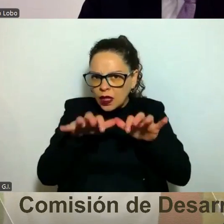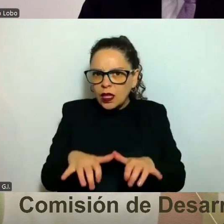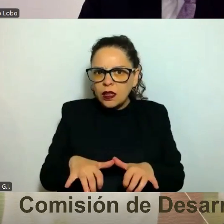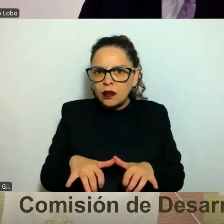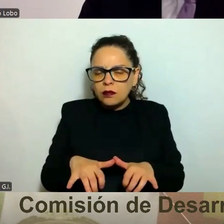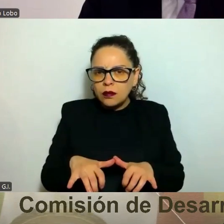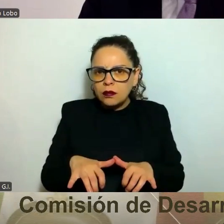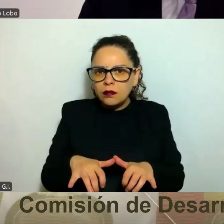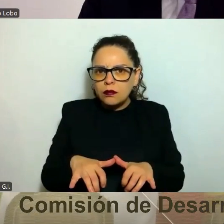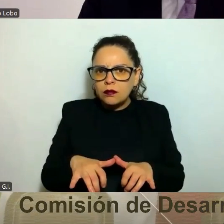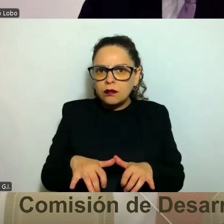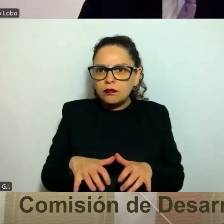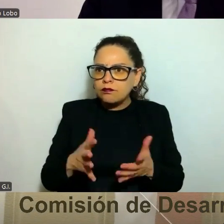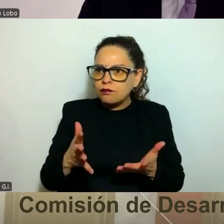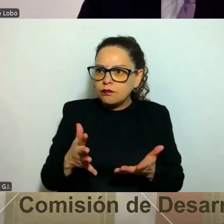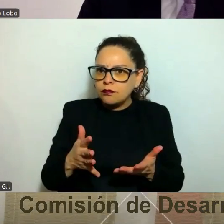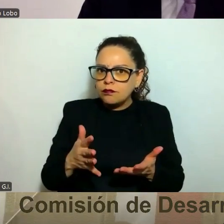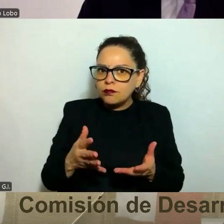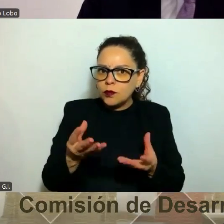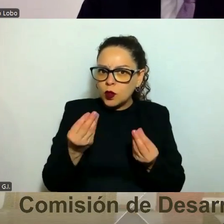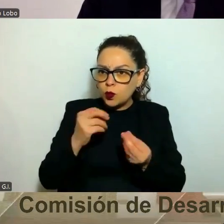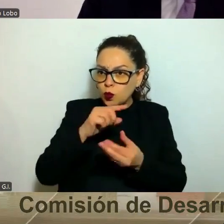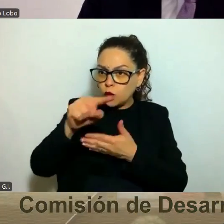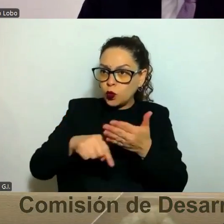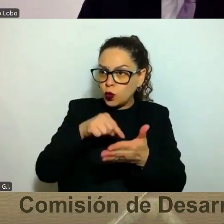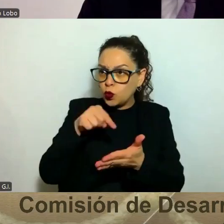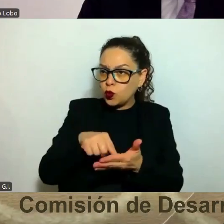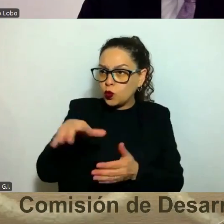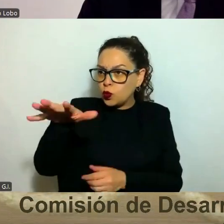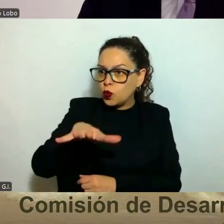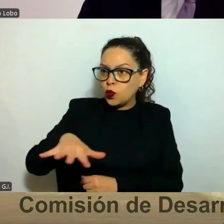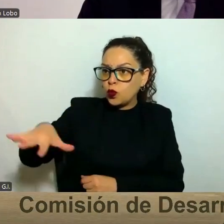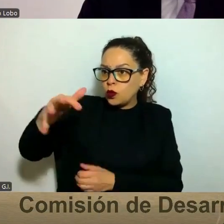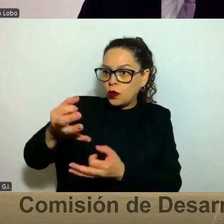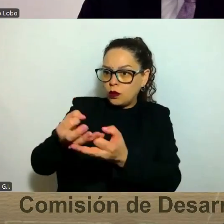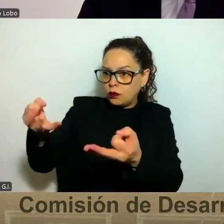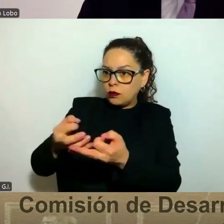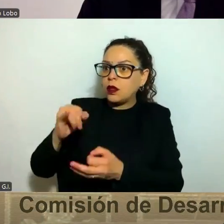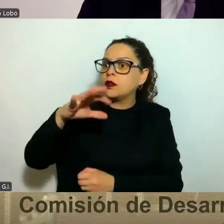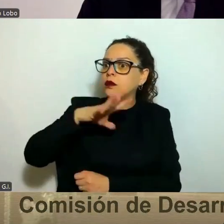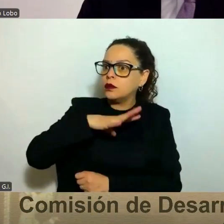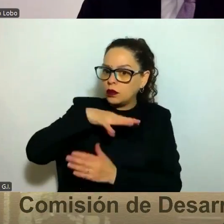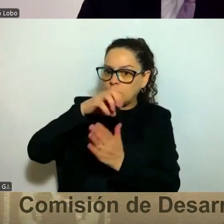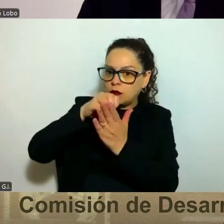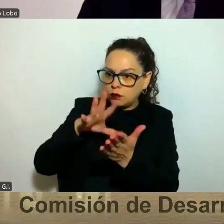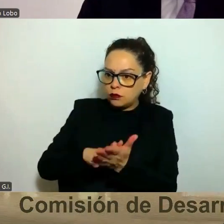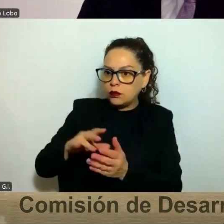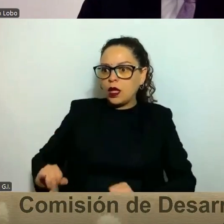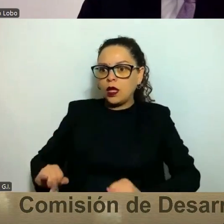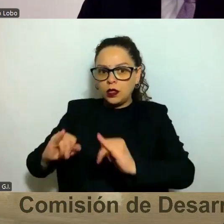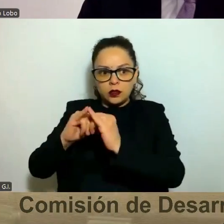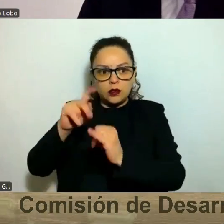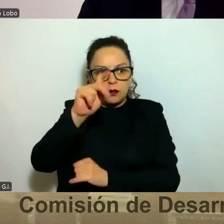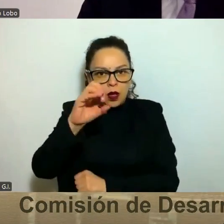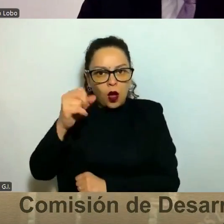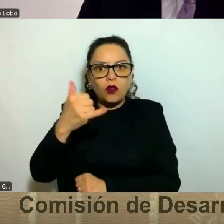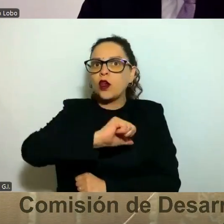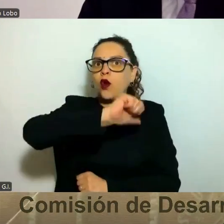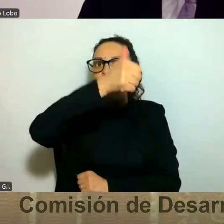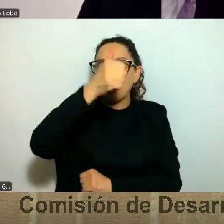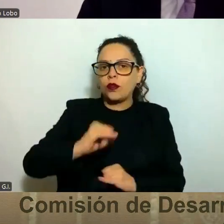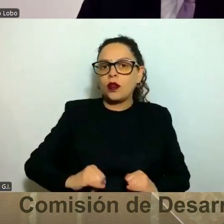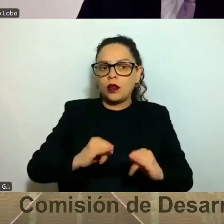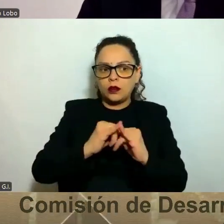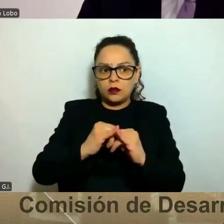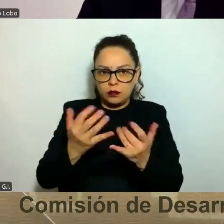lista de predios que sí, con los que sí contamos, opinión de la Procuraduría y de otras instancias. Esa es la primera observación que yo quisiera